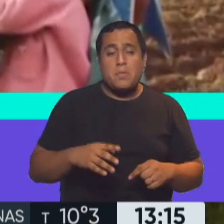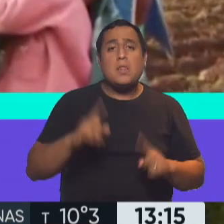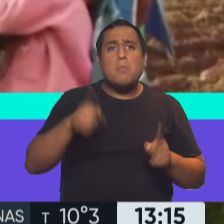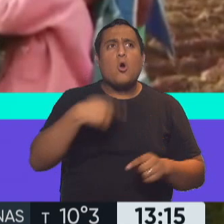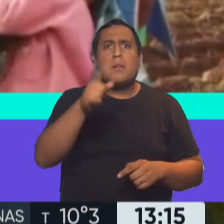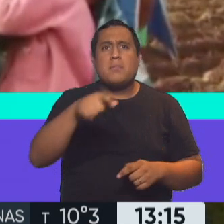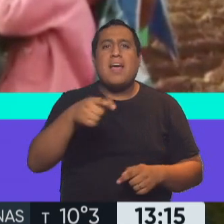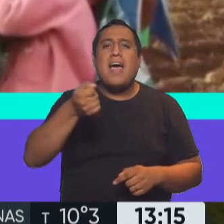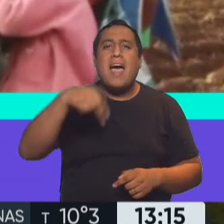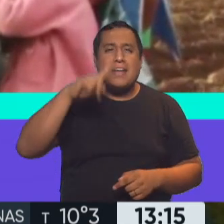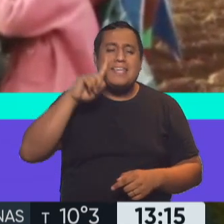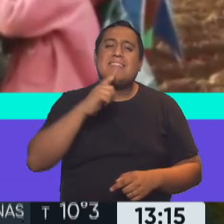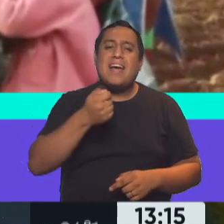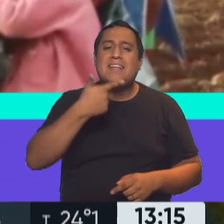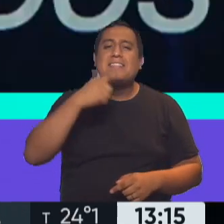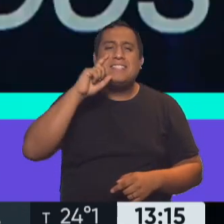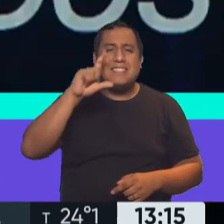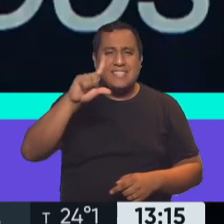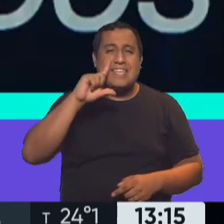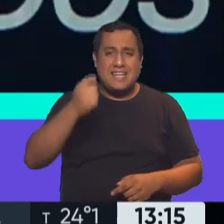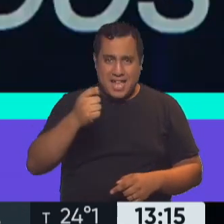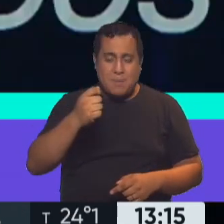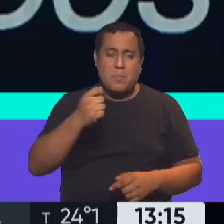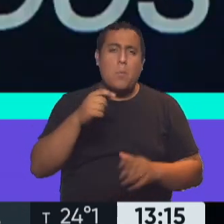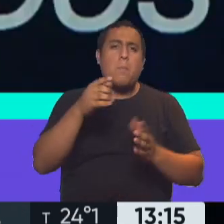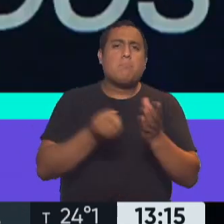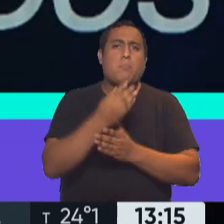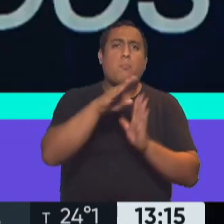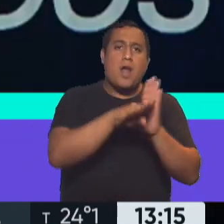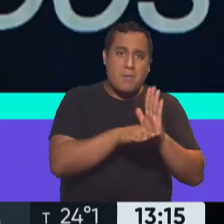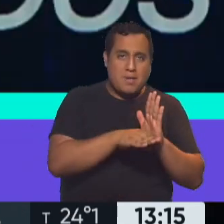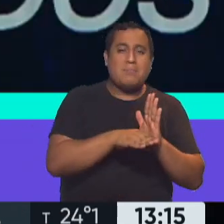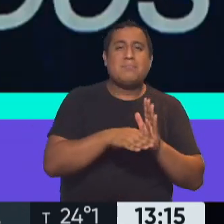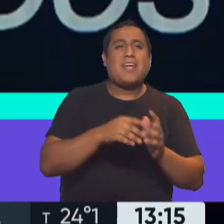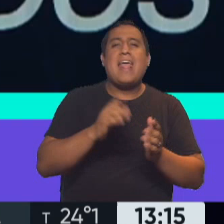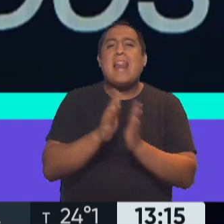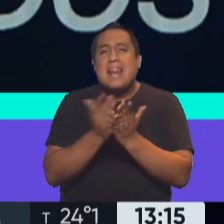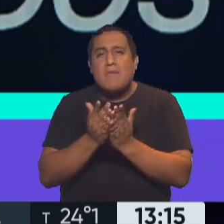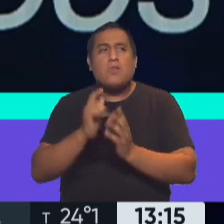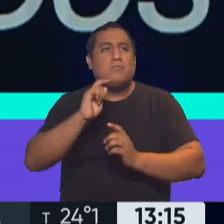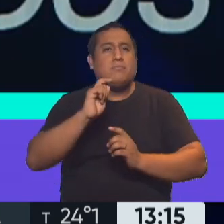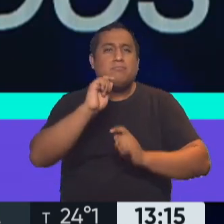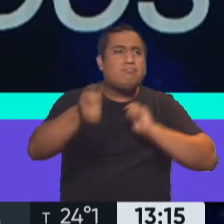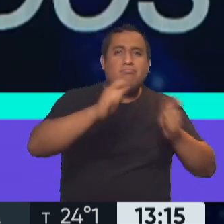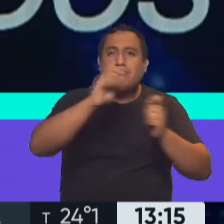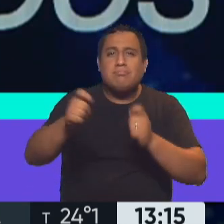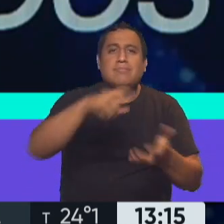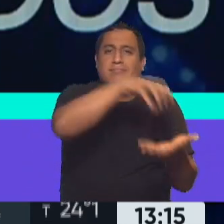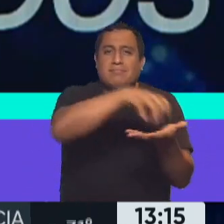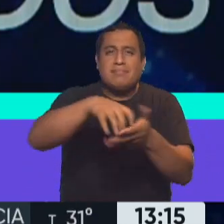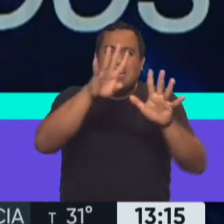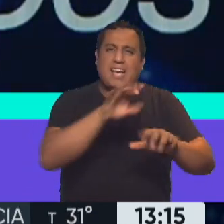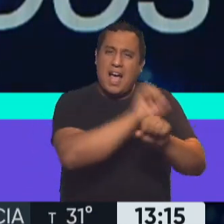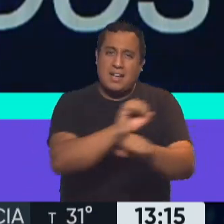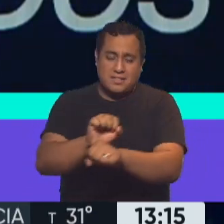valiosa como Anita Sicilia, Ana Sicilia, periodista y fundadora del programa que lleva libros y bibliotecas a las cárceles, o Mónica